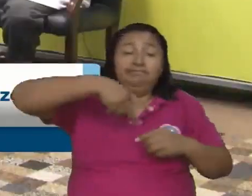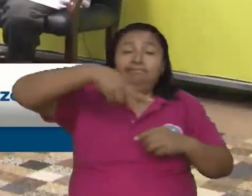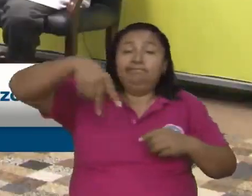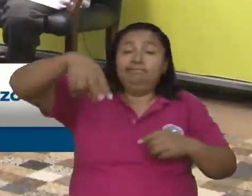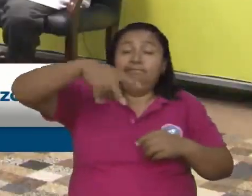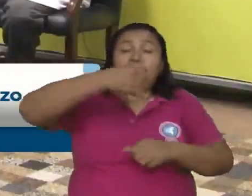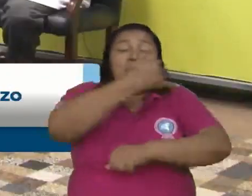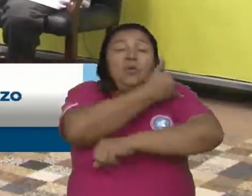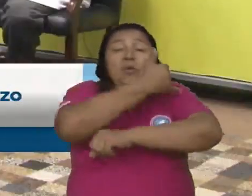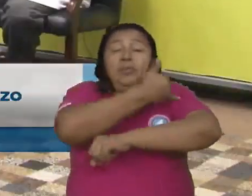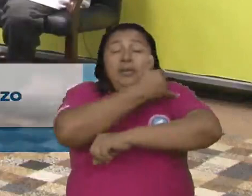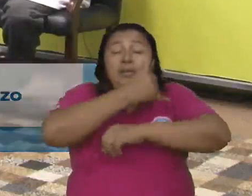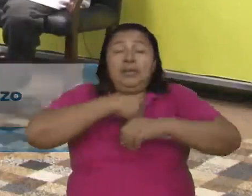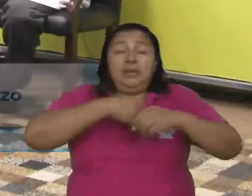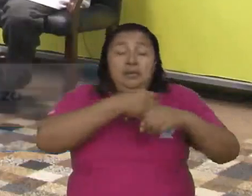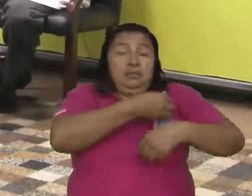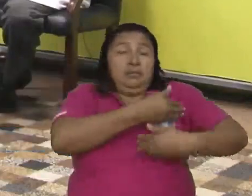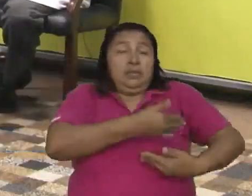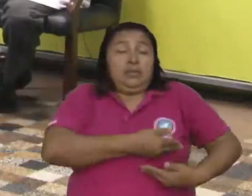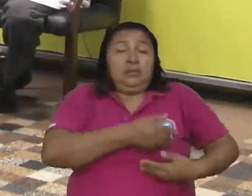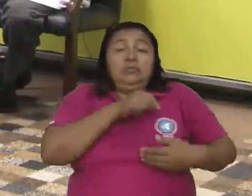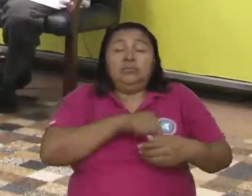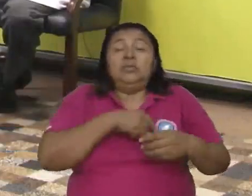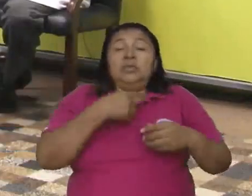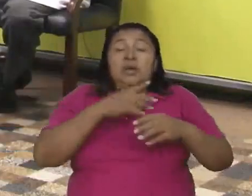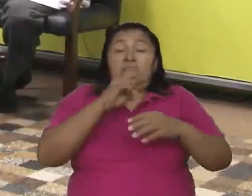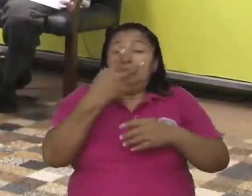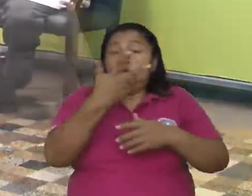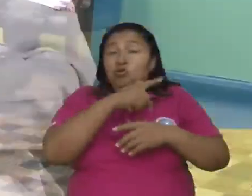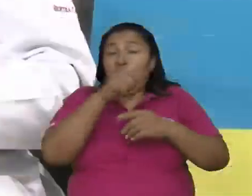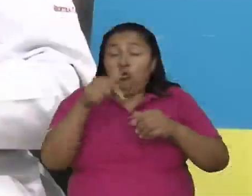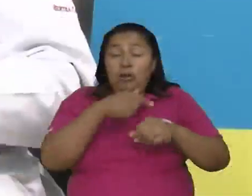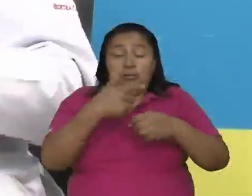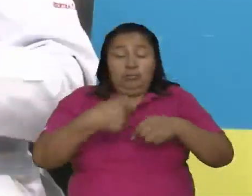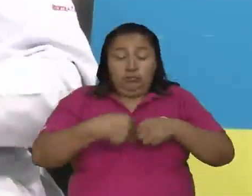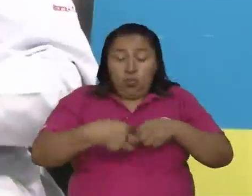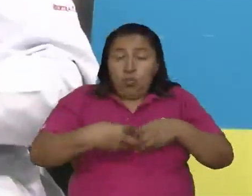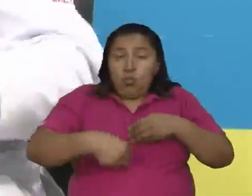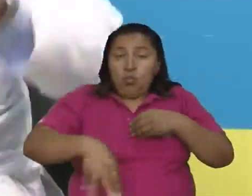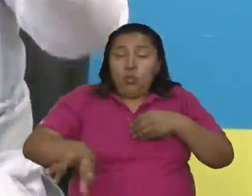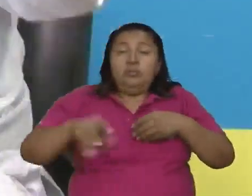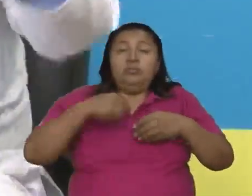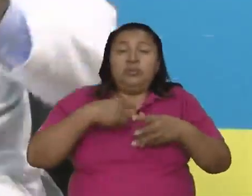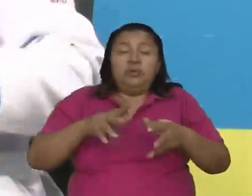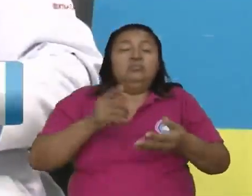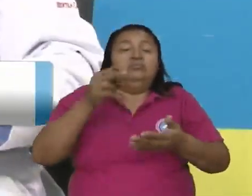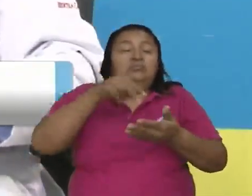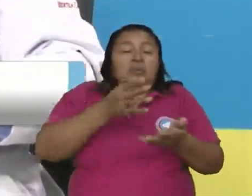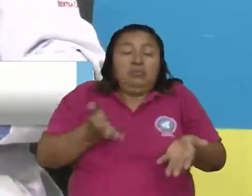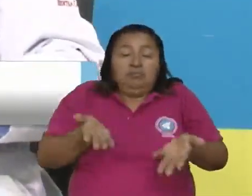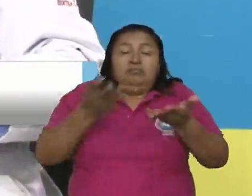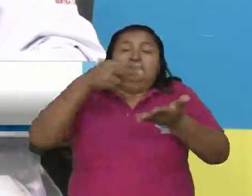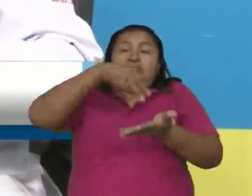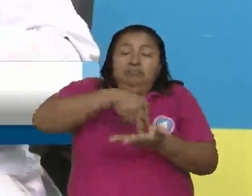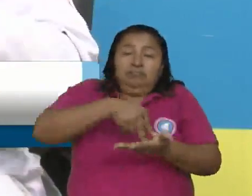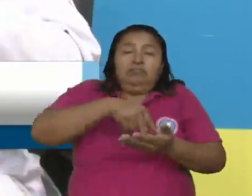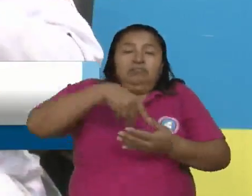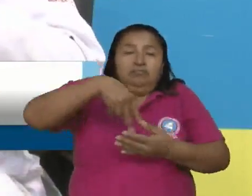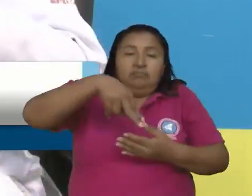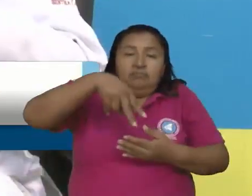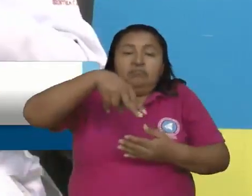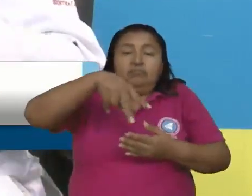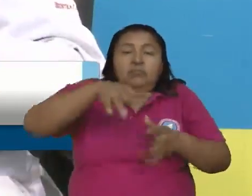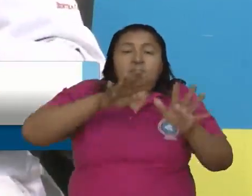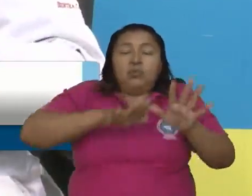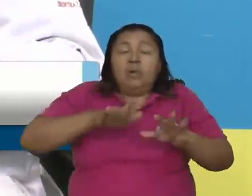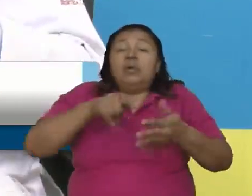Berta Calderón, una cesárea, a las 8 horas la paciente le quitan la sonda urinaria que le ponen para vaciar la vejiga y la ponen a caminar. Y eso